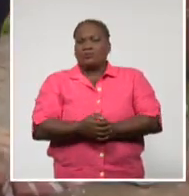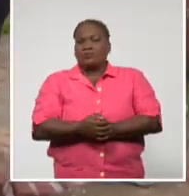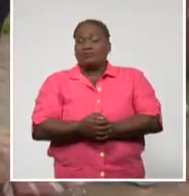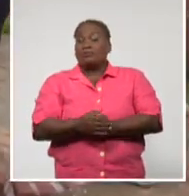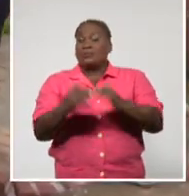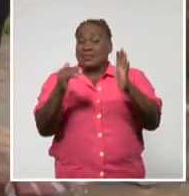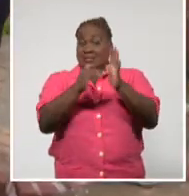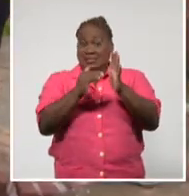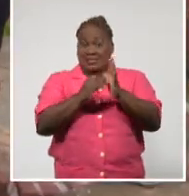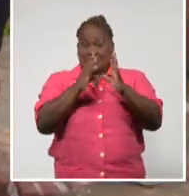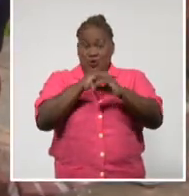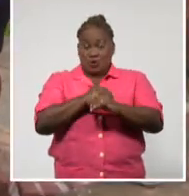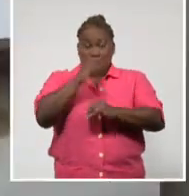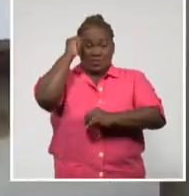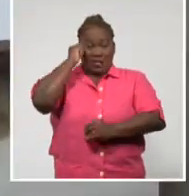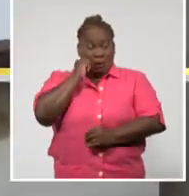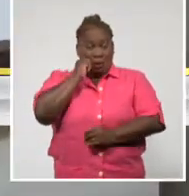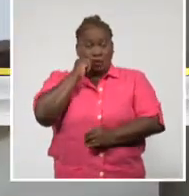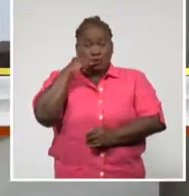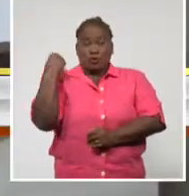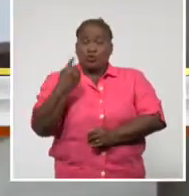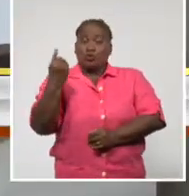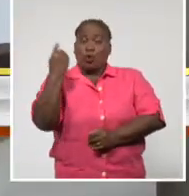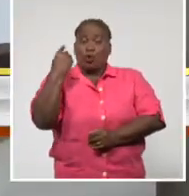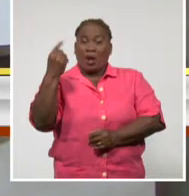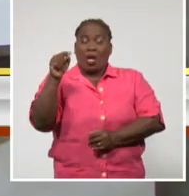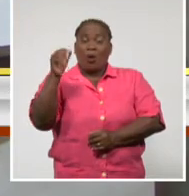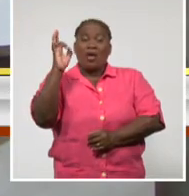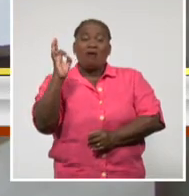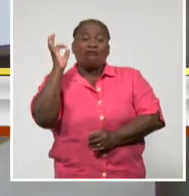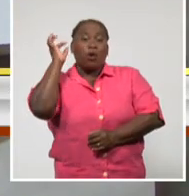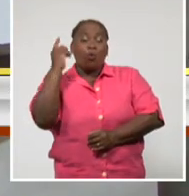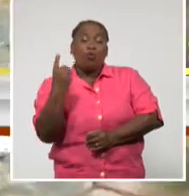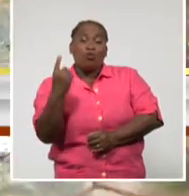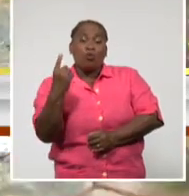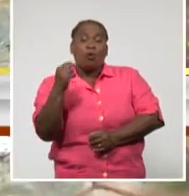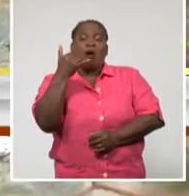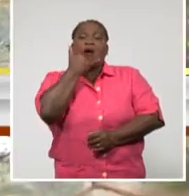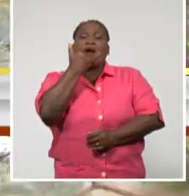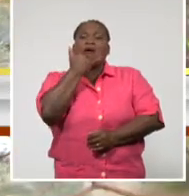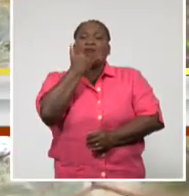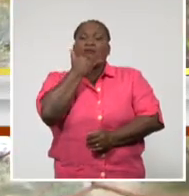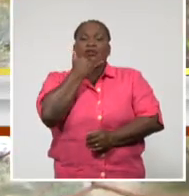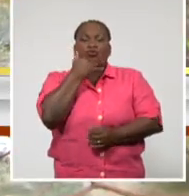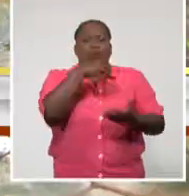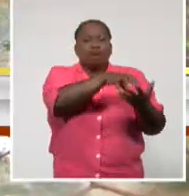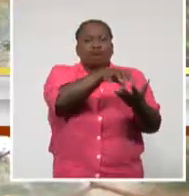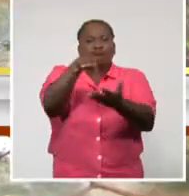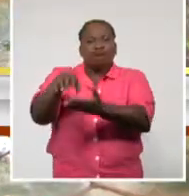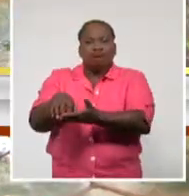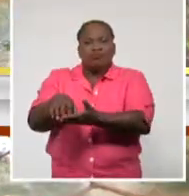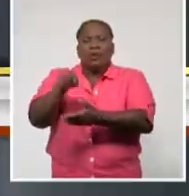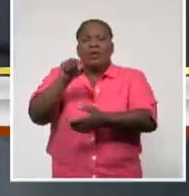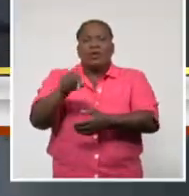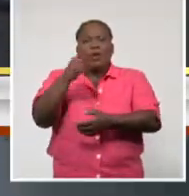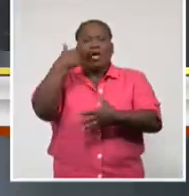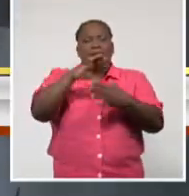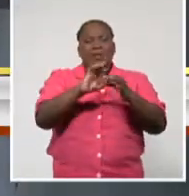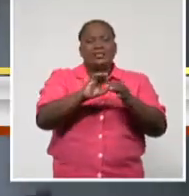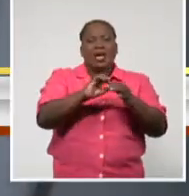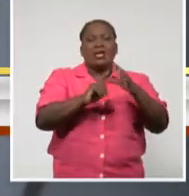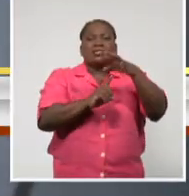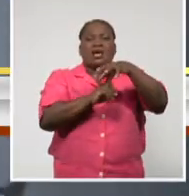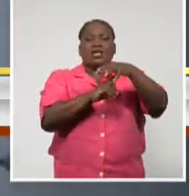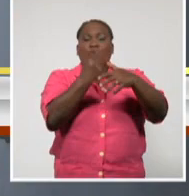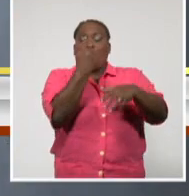En la tarde-noche de este sábado, un tornado clasificado como F1 afectó parte de los consejos populares San Cristóbal 1 y 2. Entre